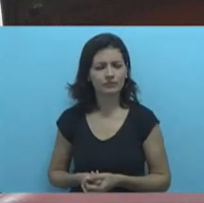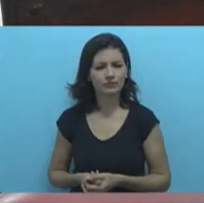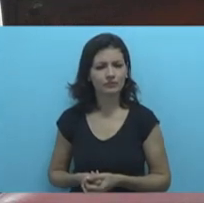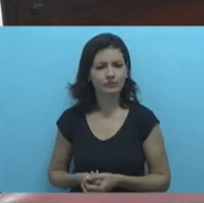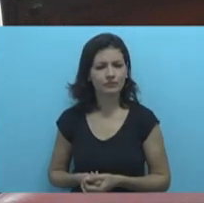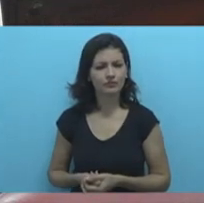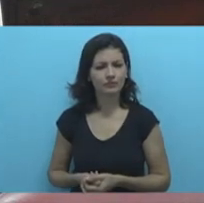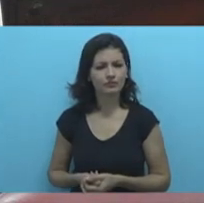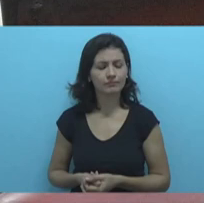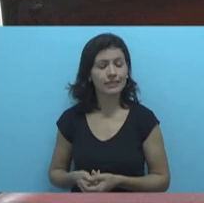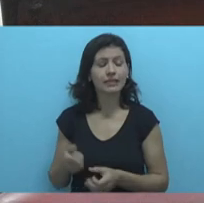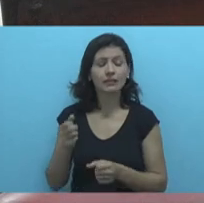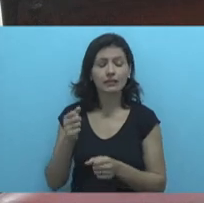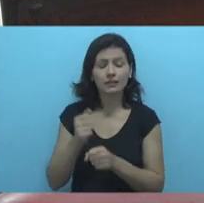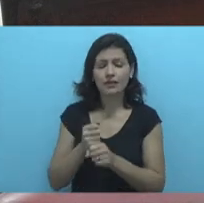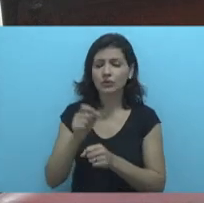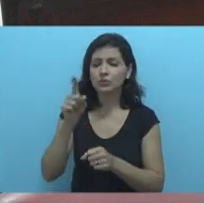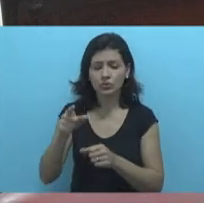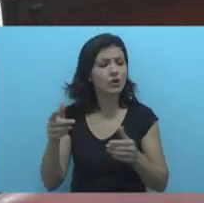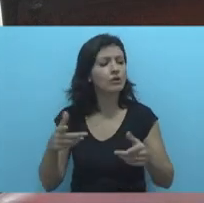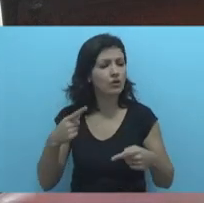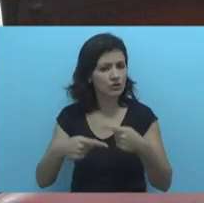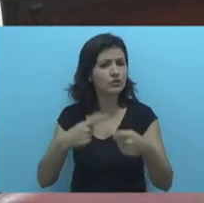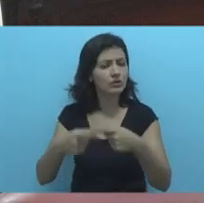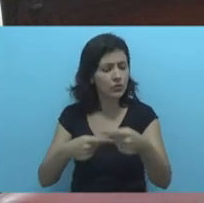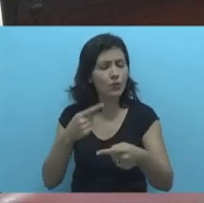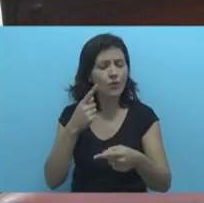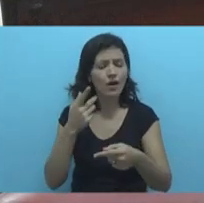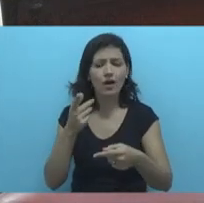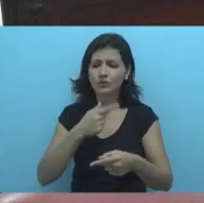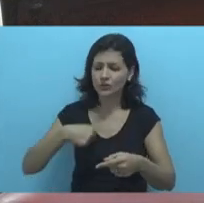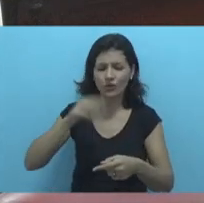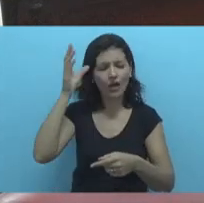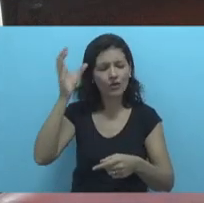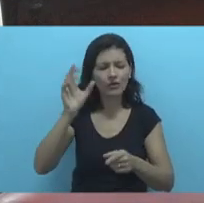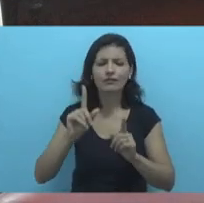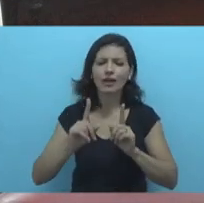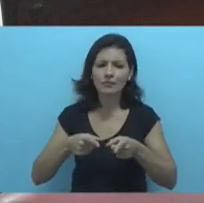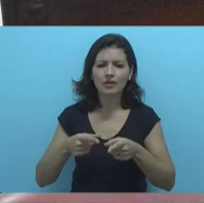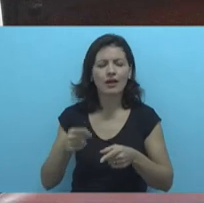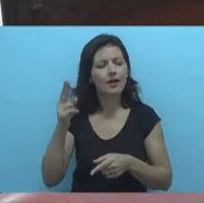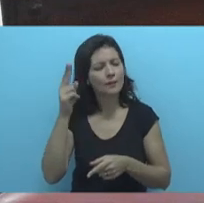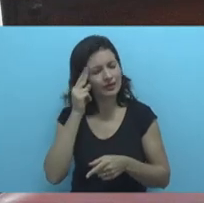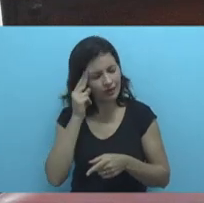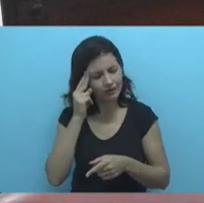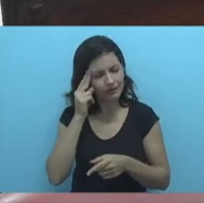ese legado está vivo. Y no solamente te vamos a recordar, sino que también vamos a honrar tu